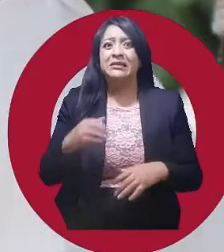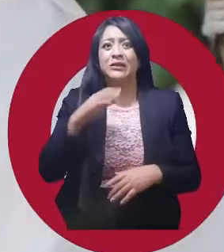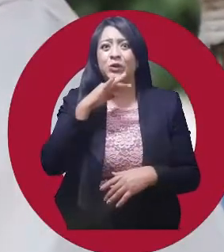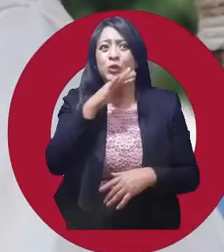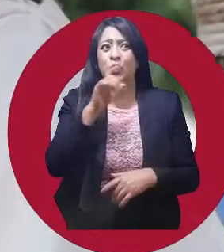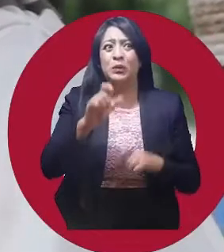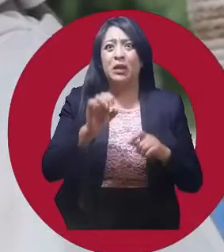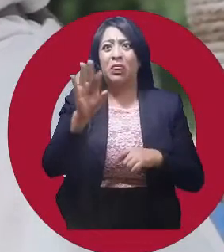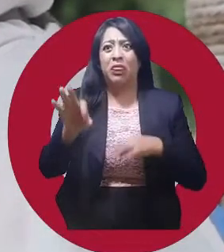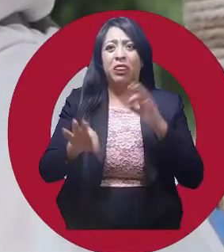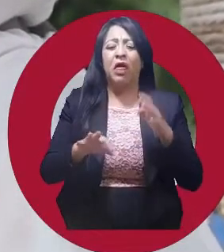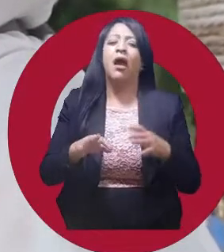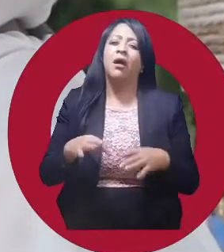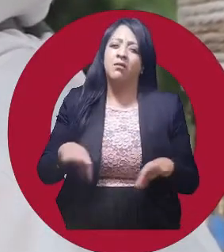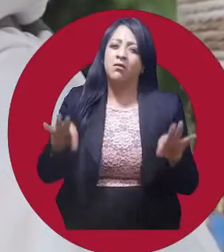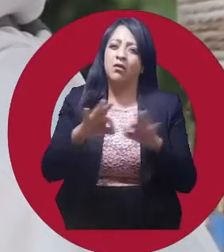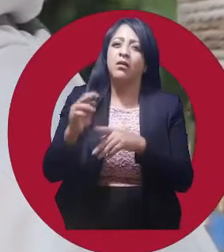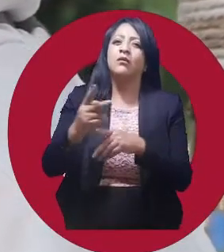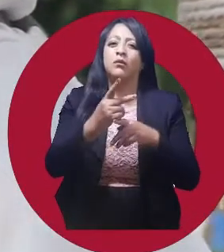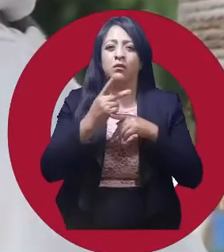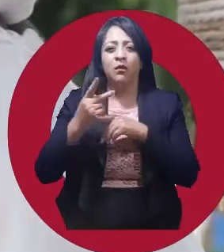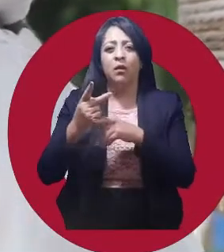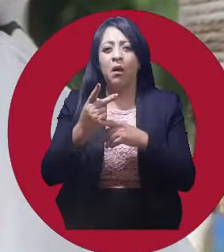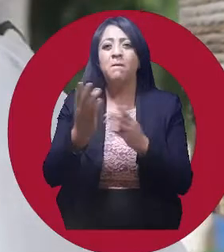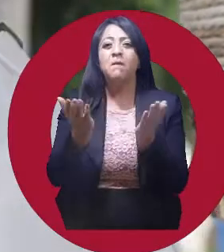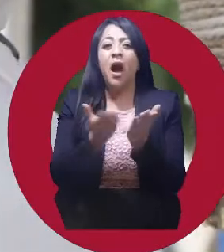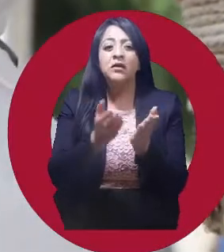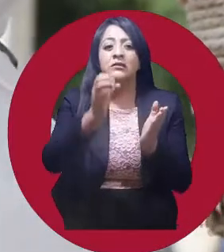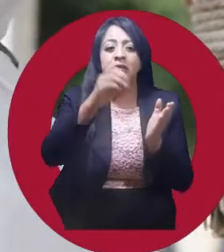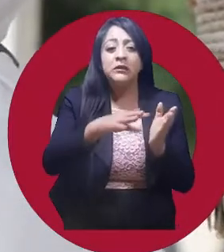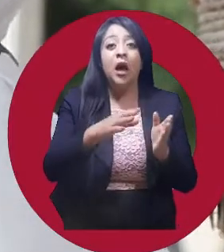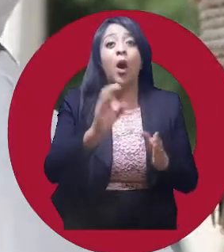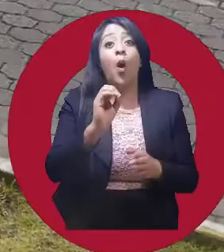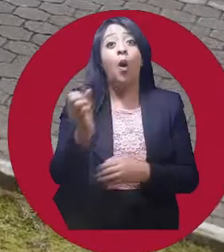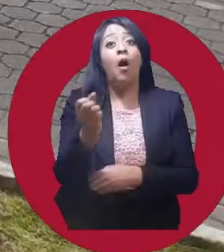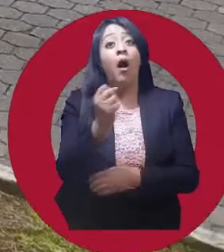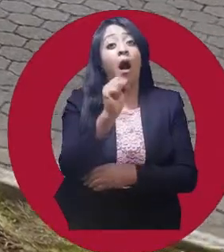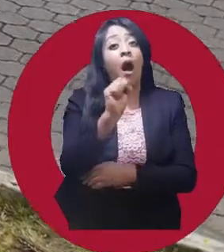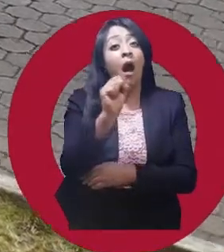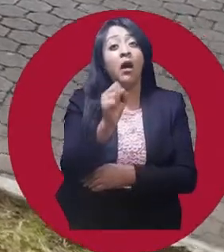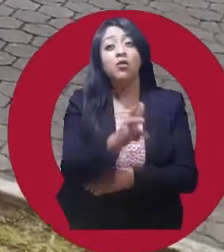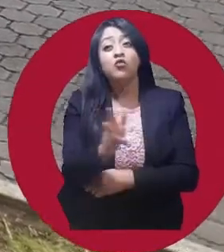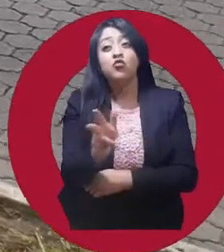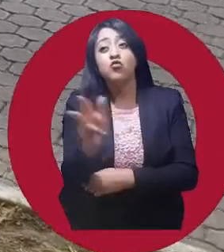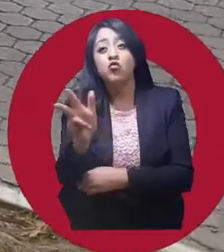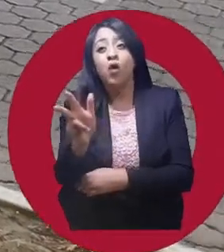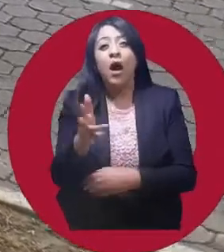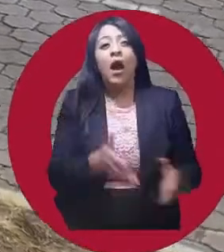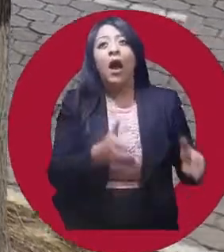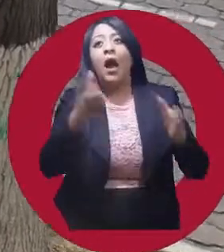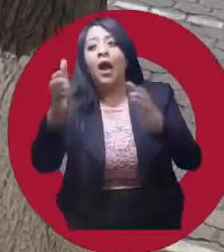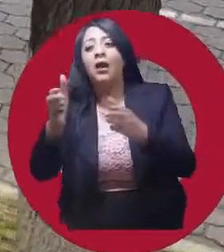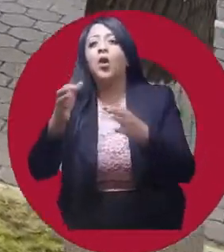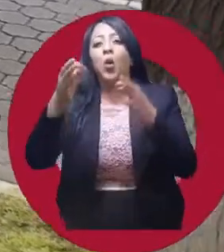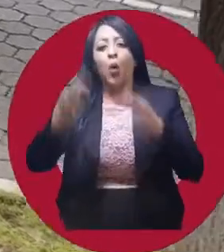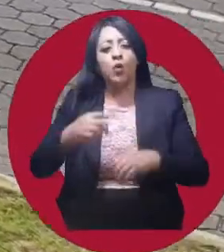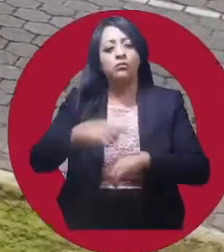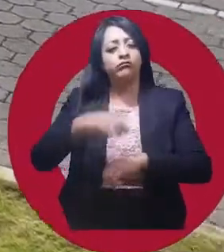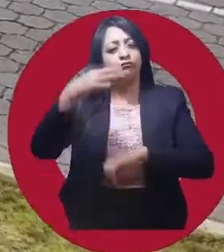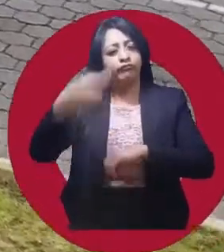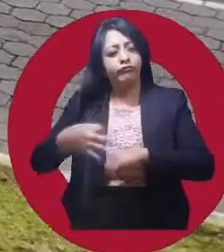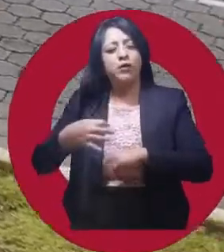contamine la ciudadanía, que no boten la basura, que no saquen los tachos de basura antes de que pase el